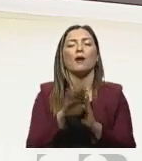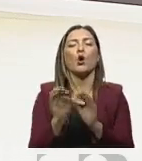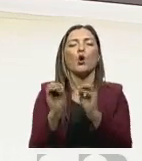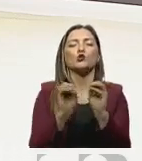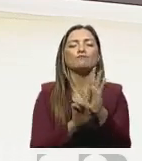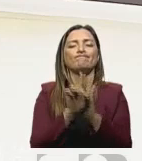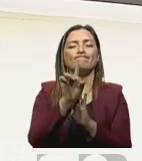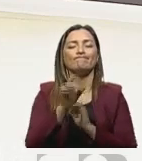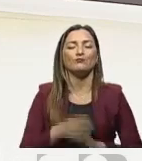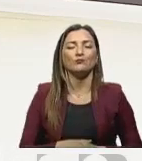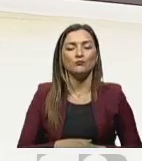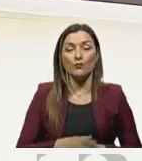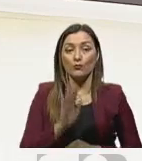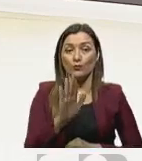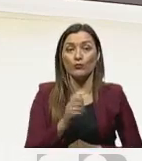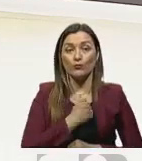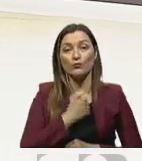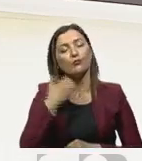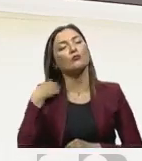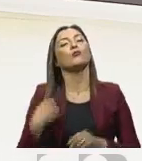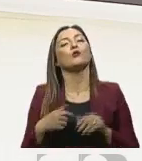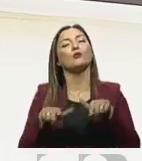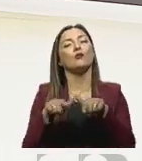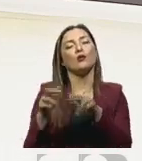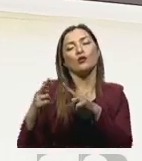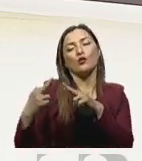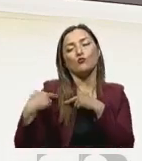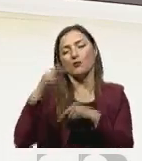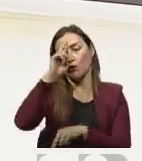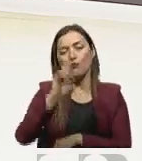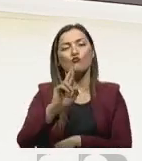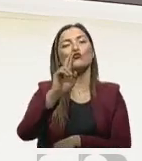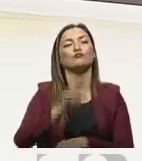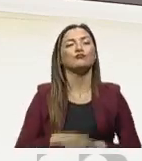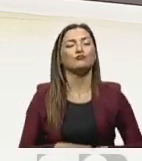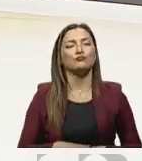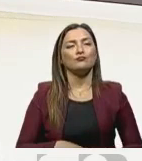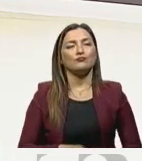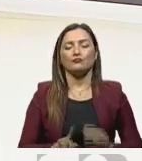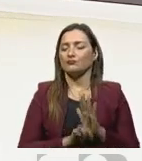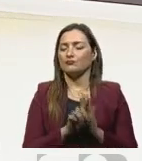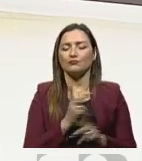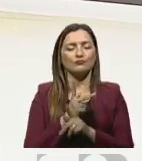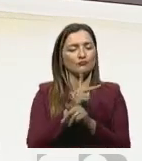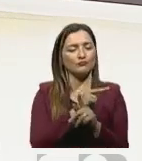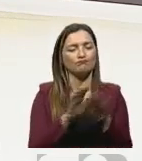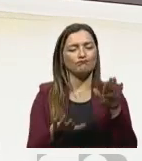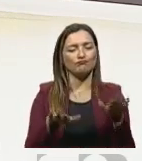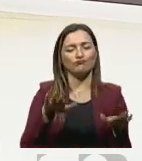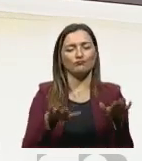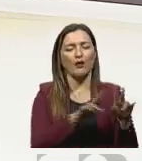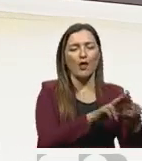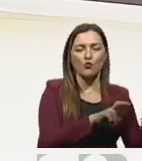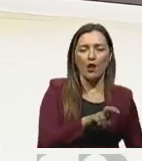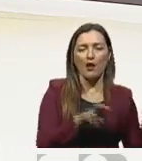desarrollados y que cada quien esté en su hábitat con responsabilidad respeto y con la belleza que corresponda un equilibrio entre